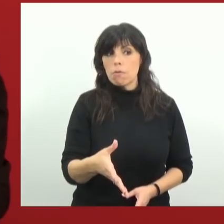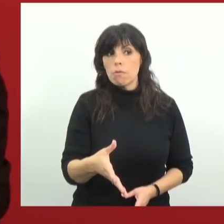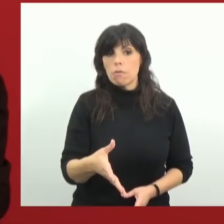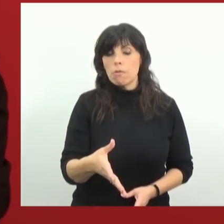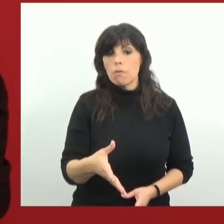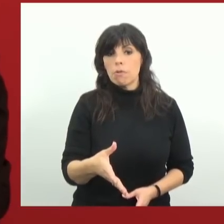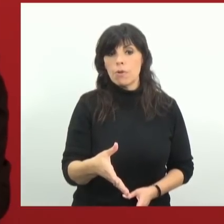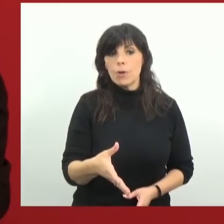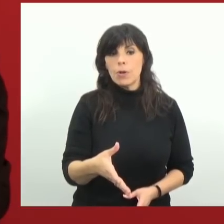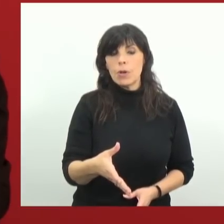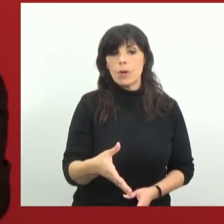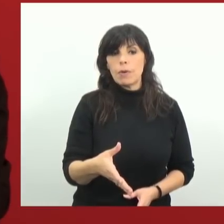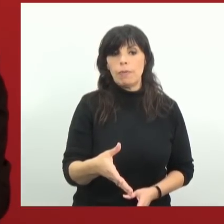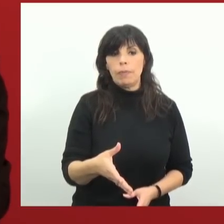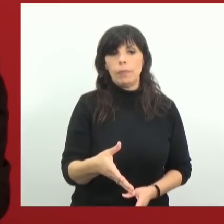Porque no le conviene,